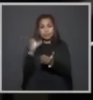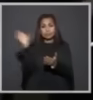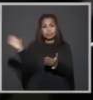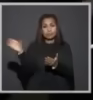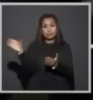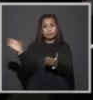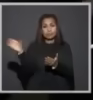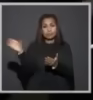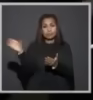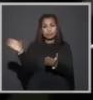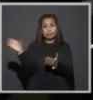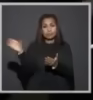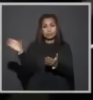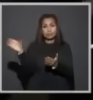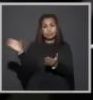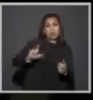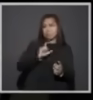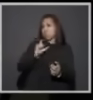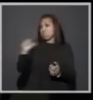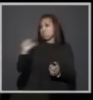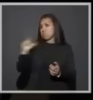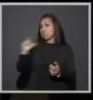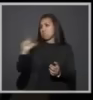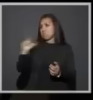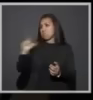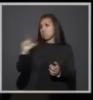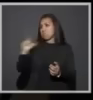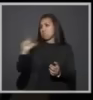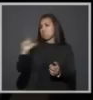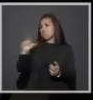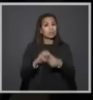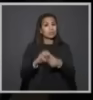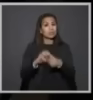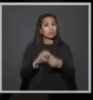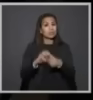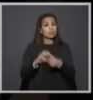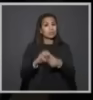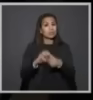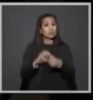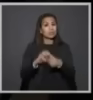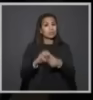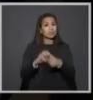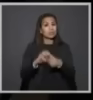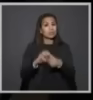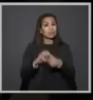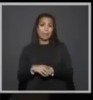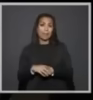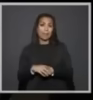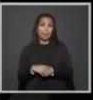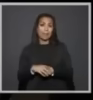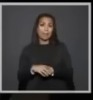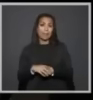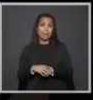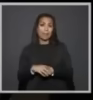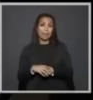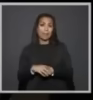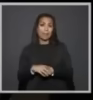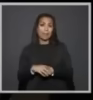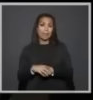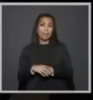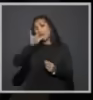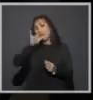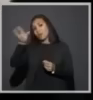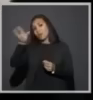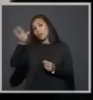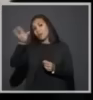no ha invertido el gobierno federal ni siquiera lo que se gastó en hacer el galerón para guardar el avión de